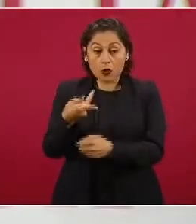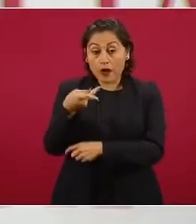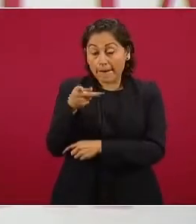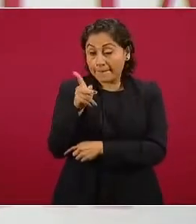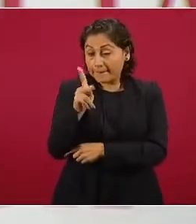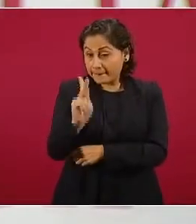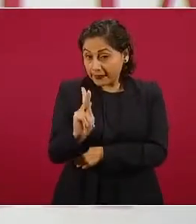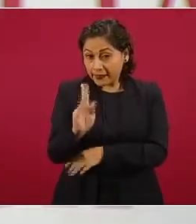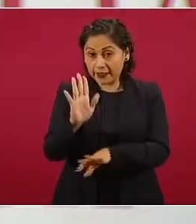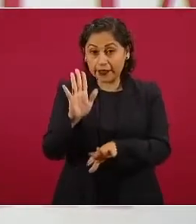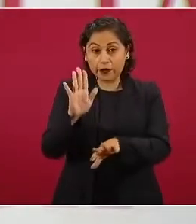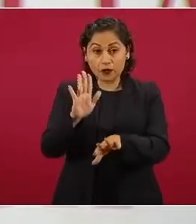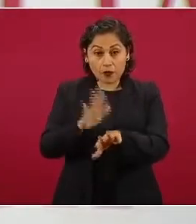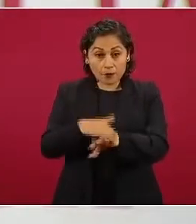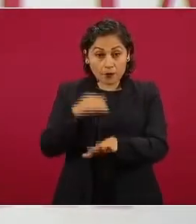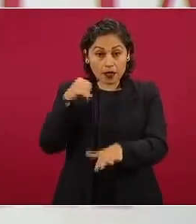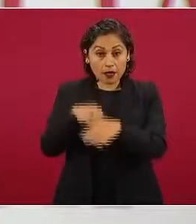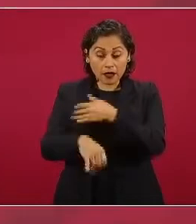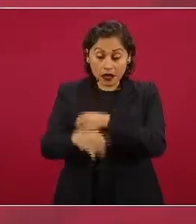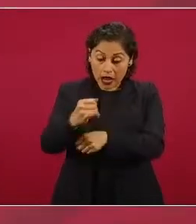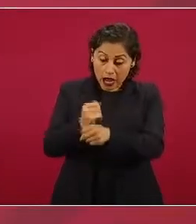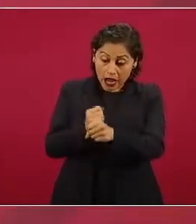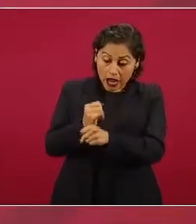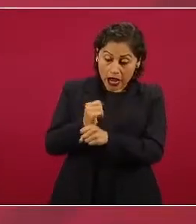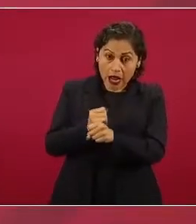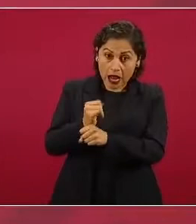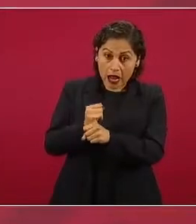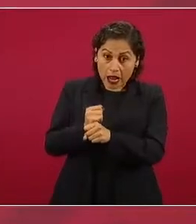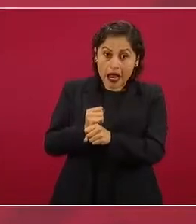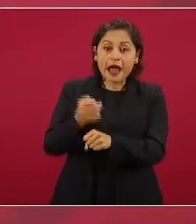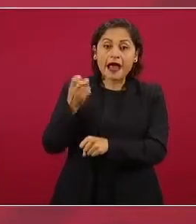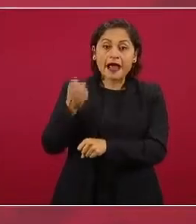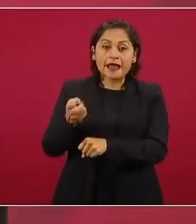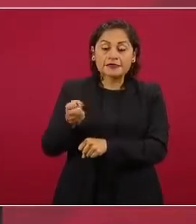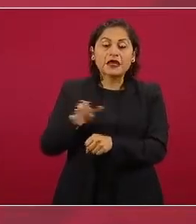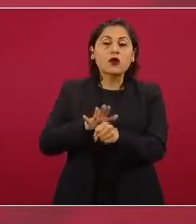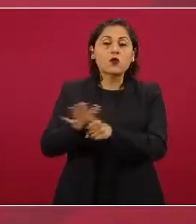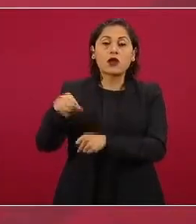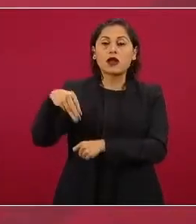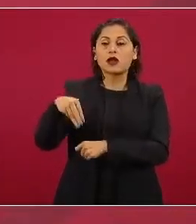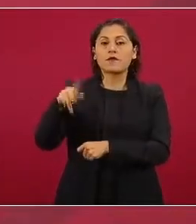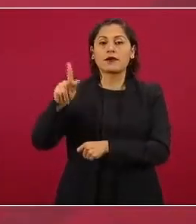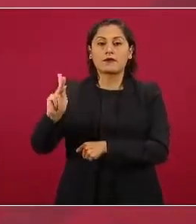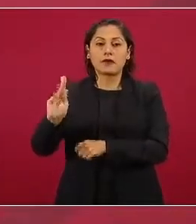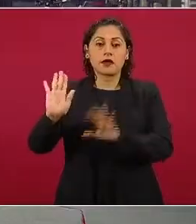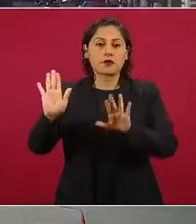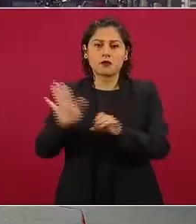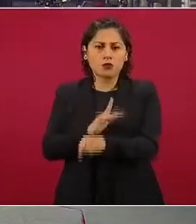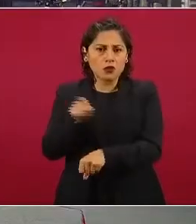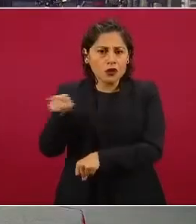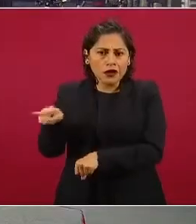determinar la suerte de General Cienfuegos es la que va a llevar a cabo el Ministerio Público, porque así lo establece la ley.